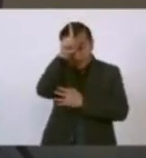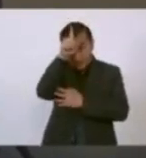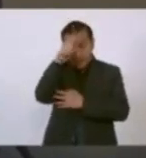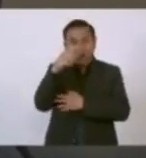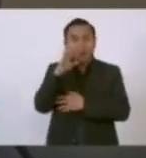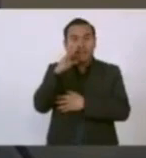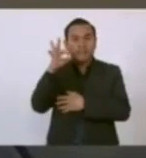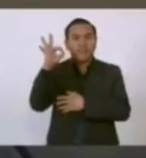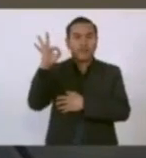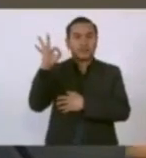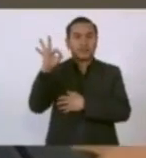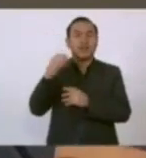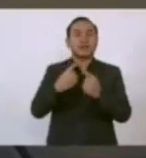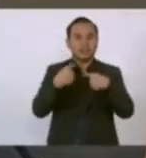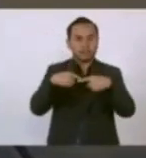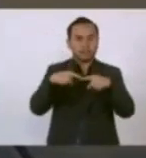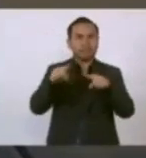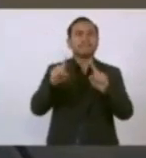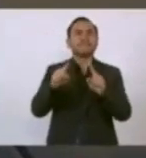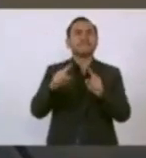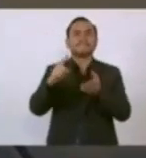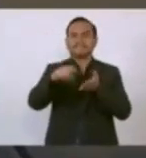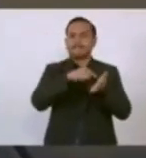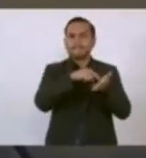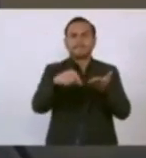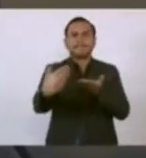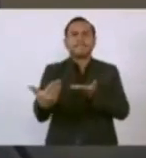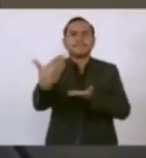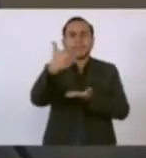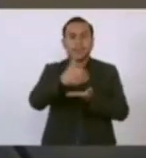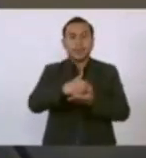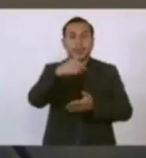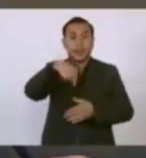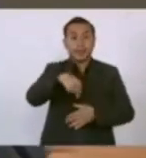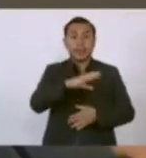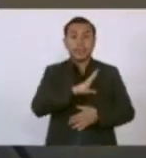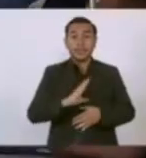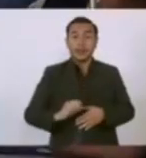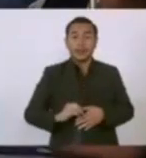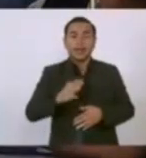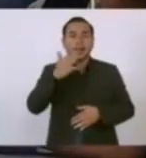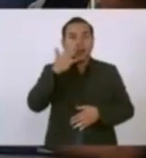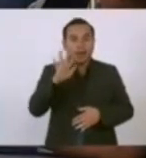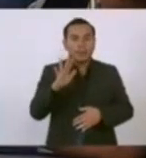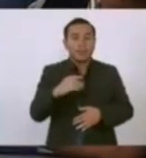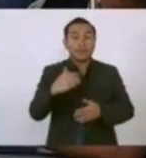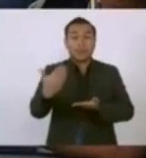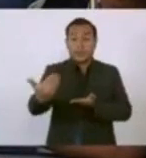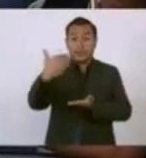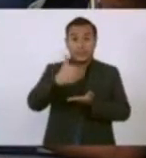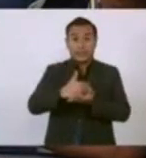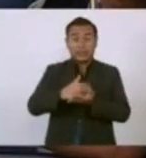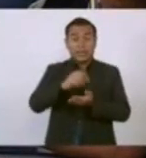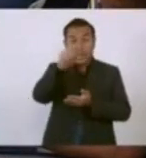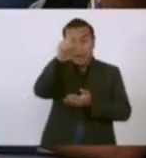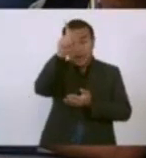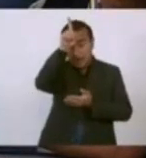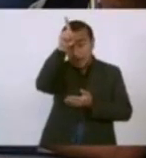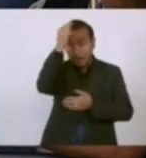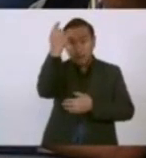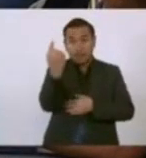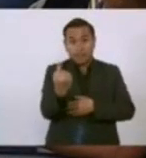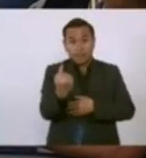Alemania y Francia, decidimos ampliar la prohibición de entrada de personas que vinieran de Alemania y Francia, y se nos